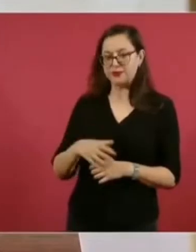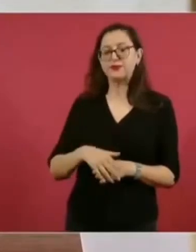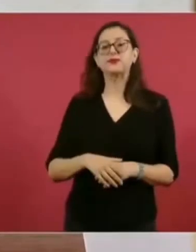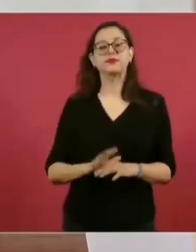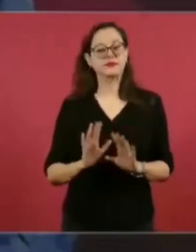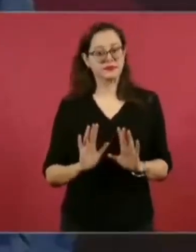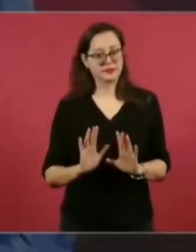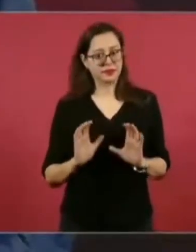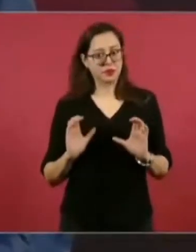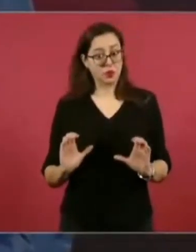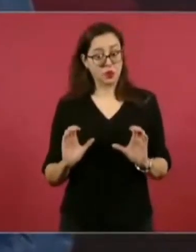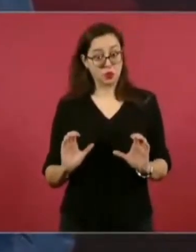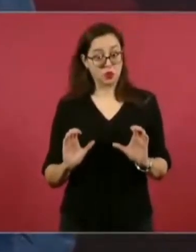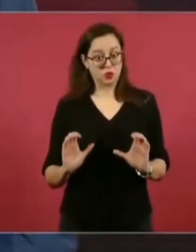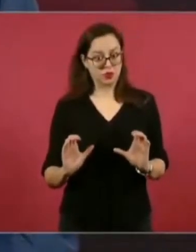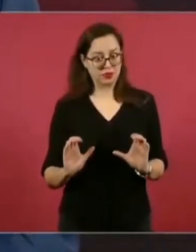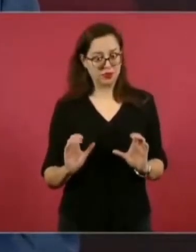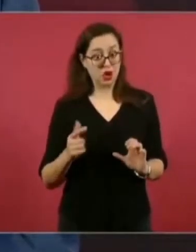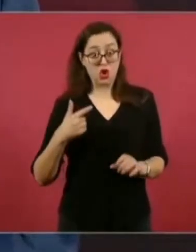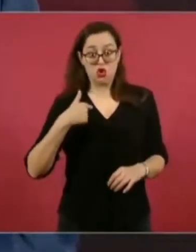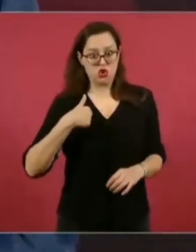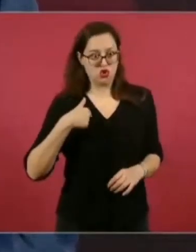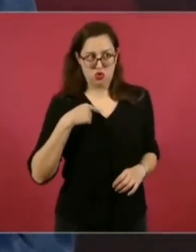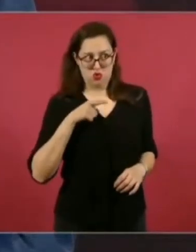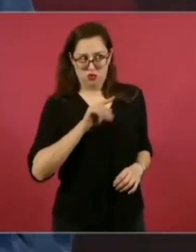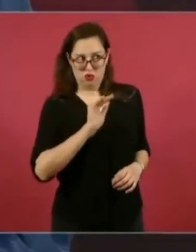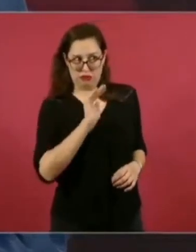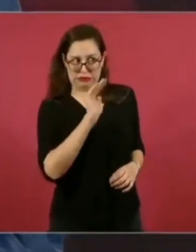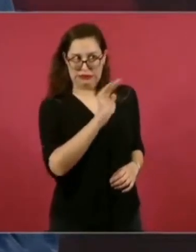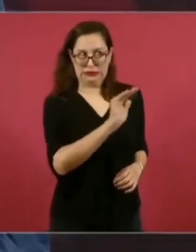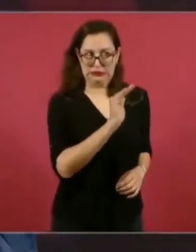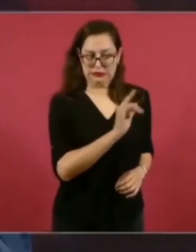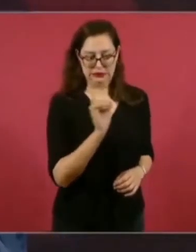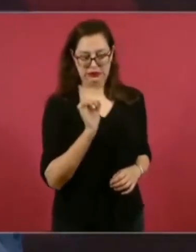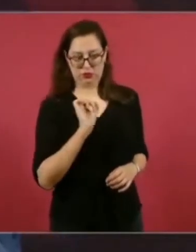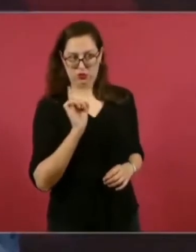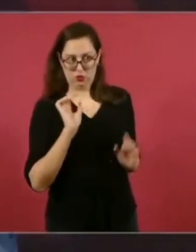O sea, yo no le estoy entrevistando, ¿no?